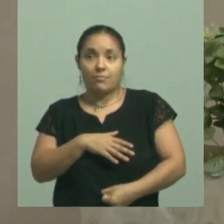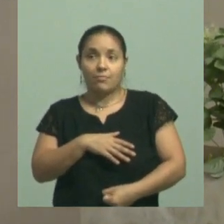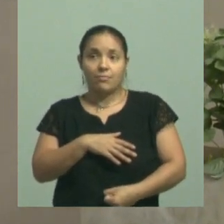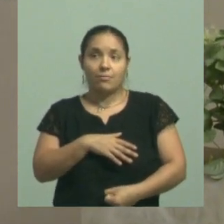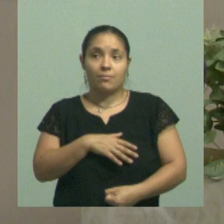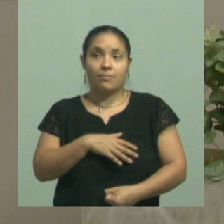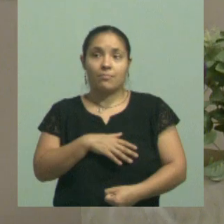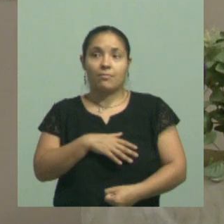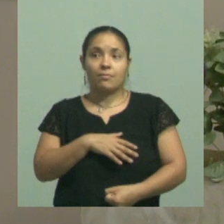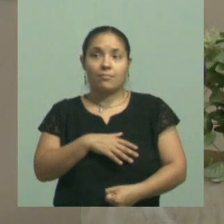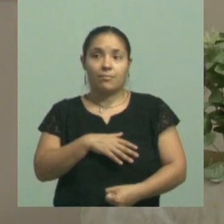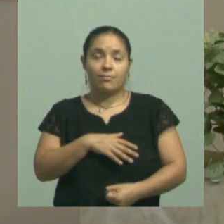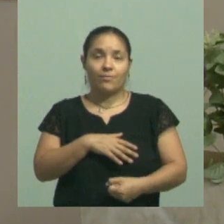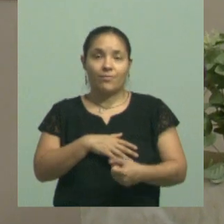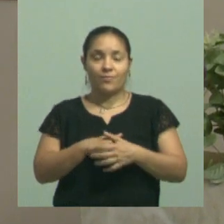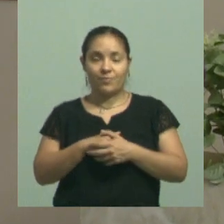mentón.